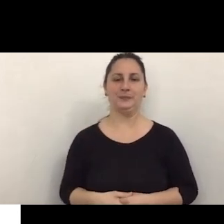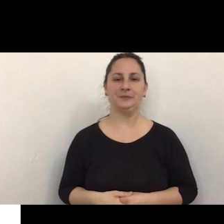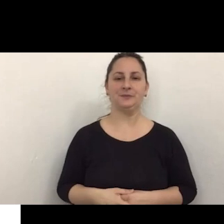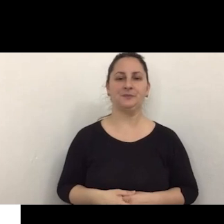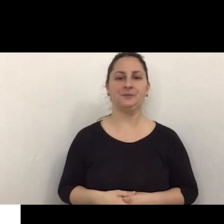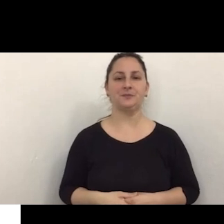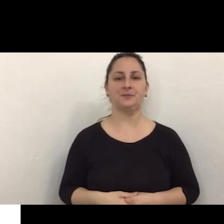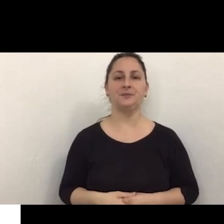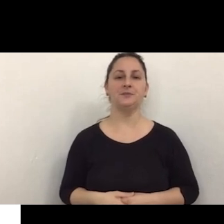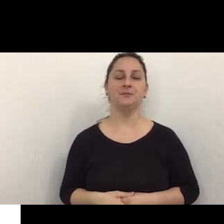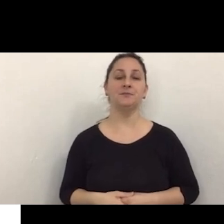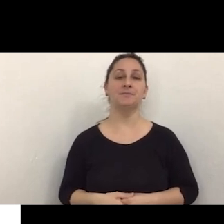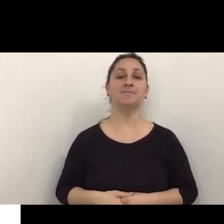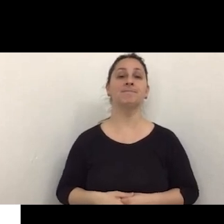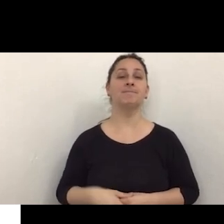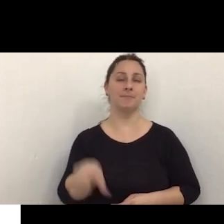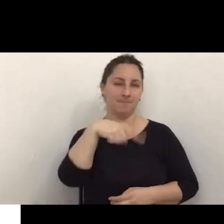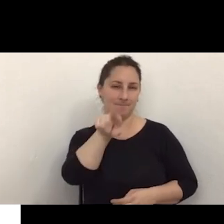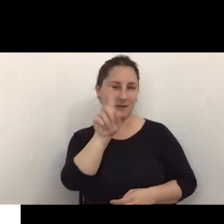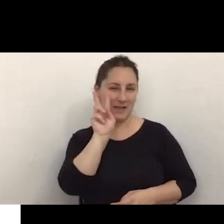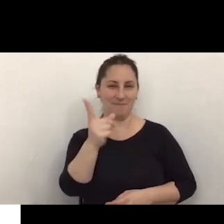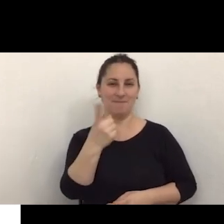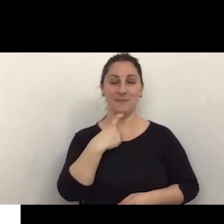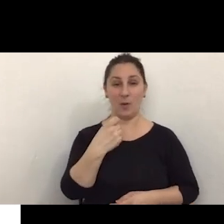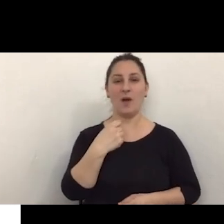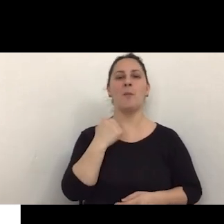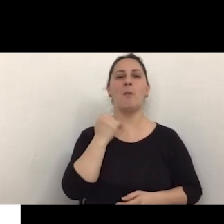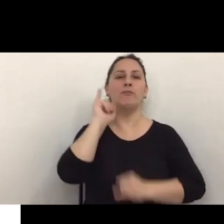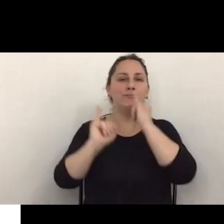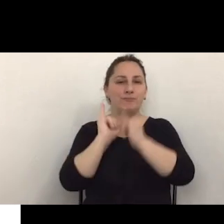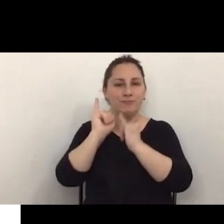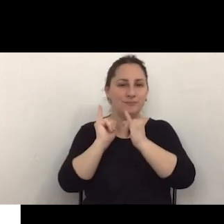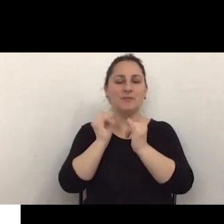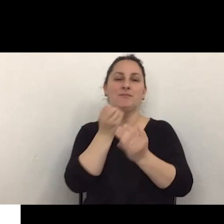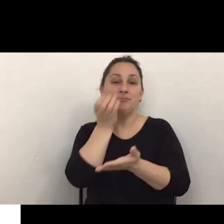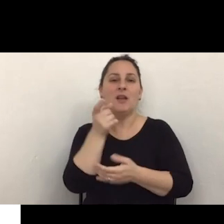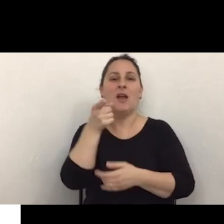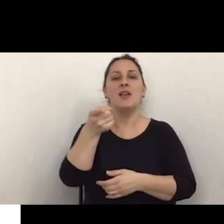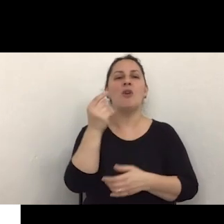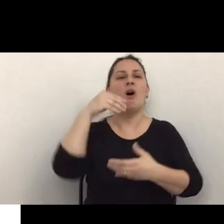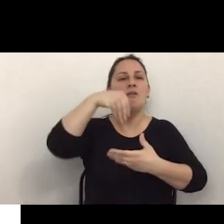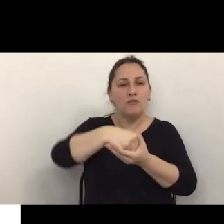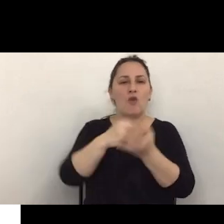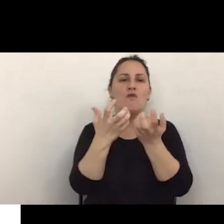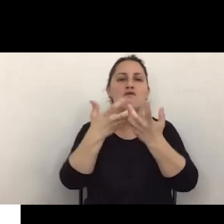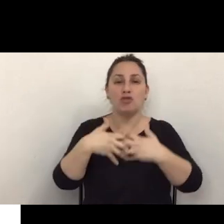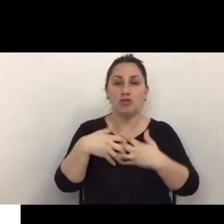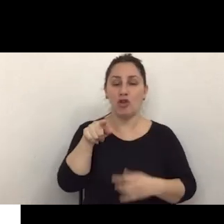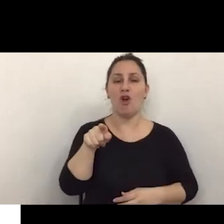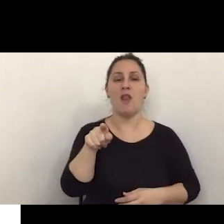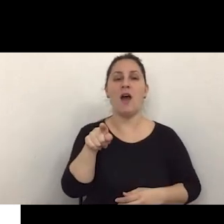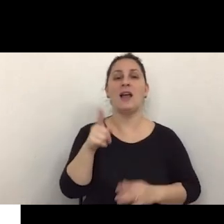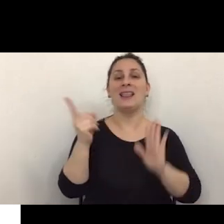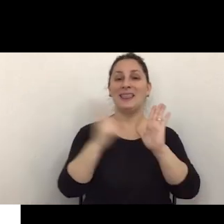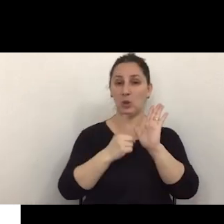Como ustedes observarán, esta exteriorización se aplica, ¿sí?, a